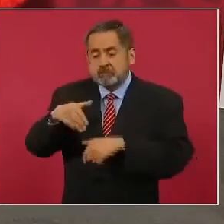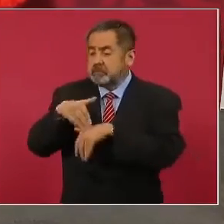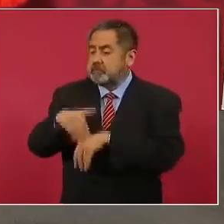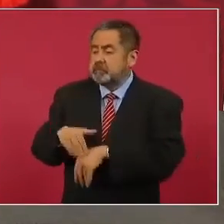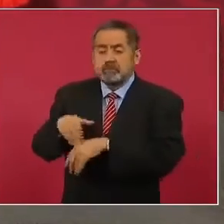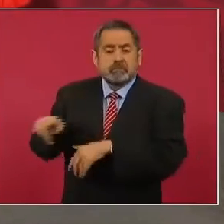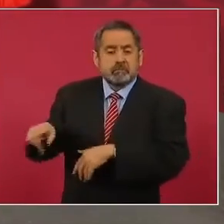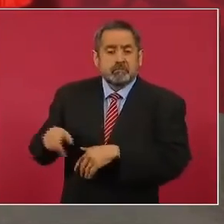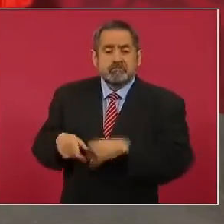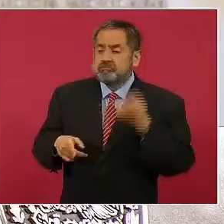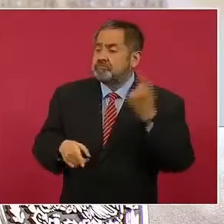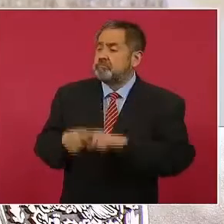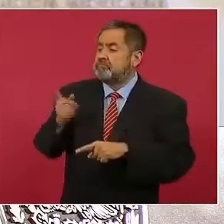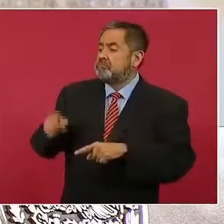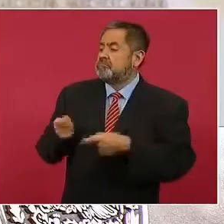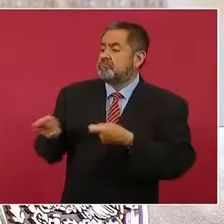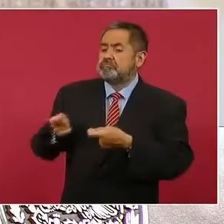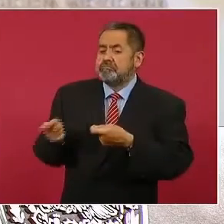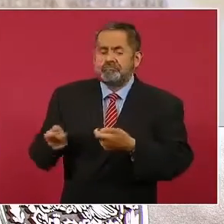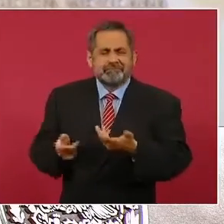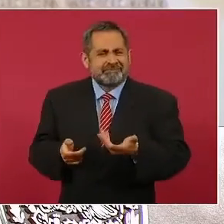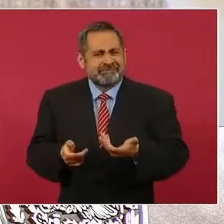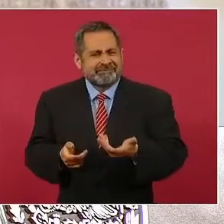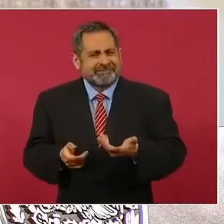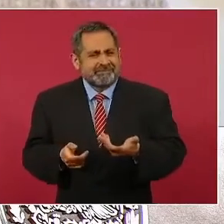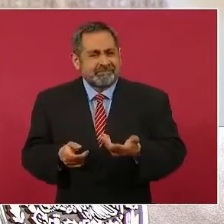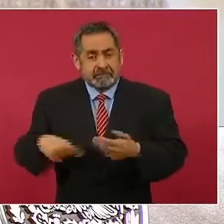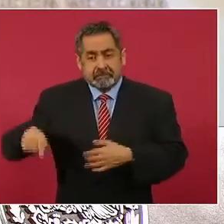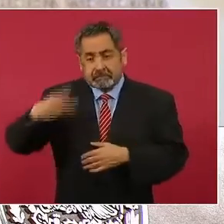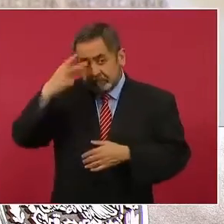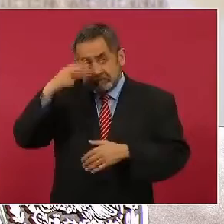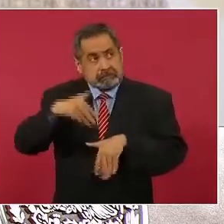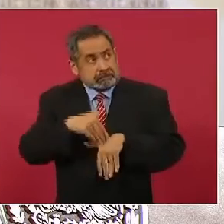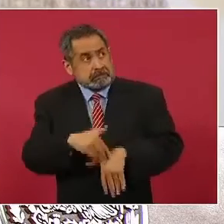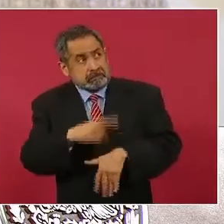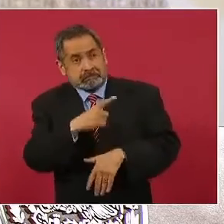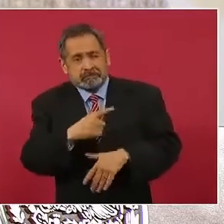a servidores públicos de México.